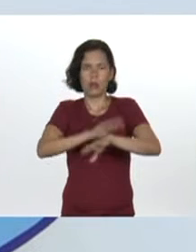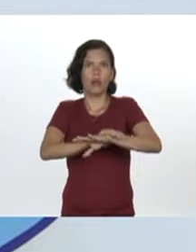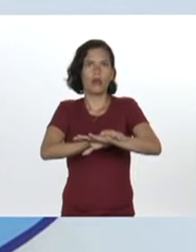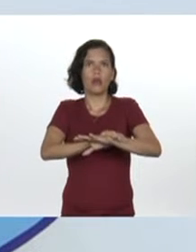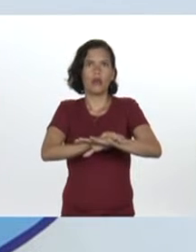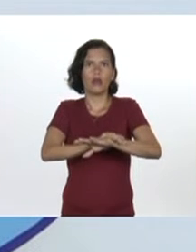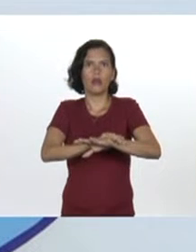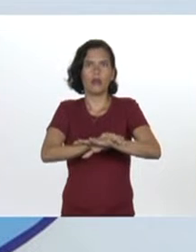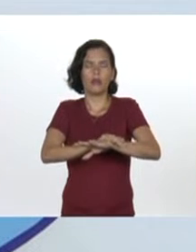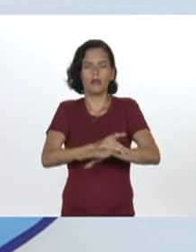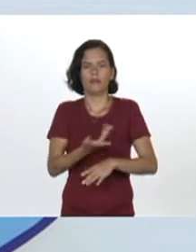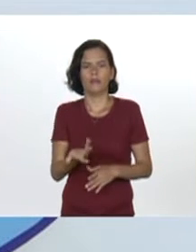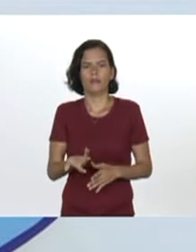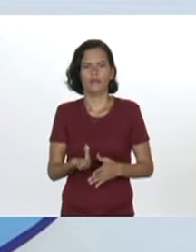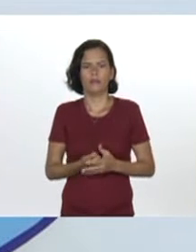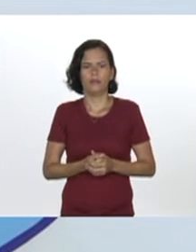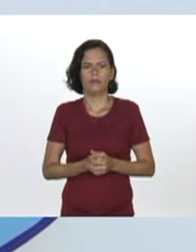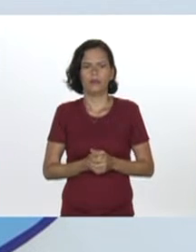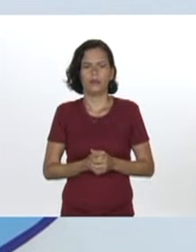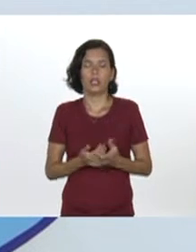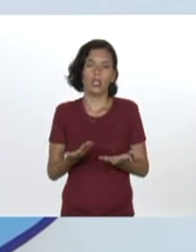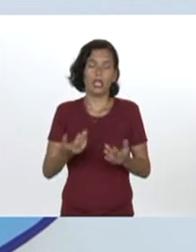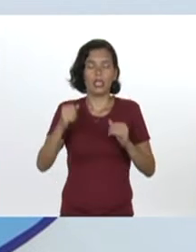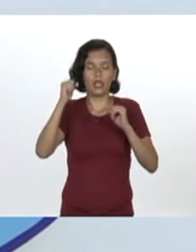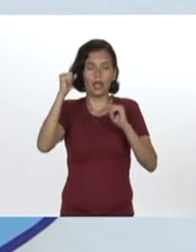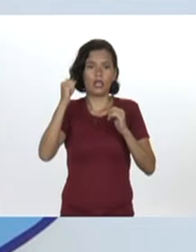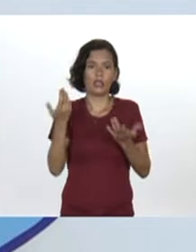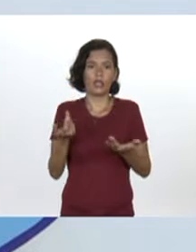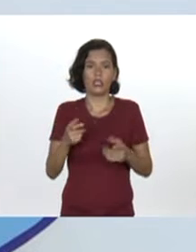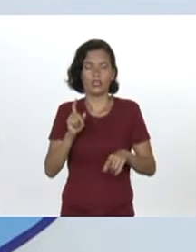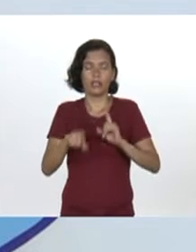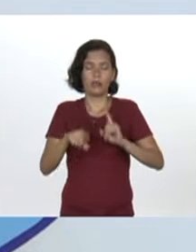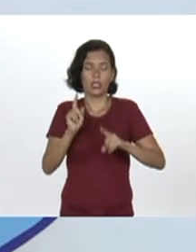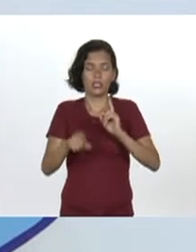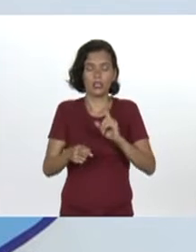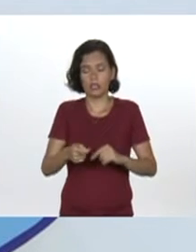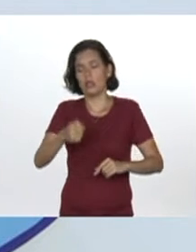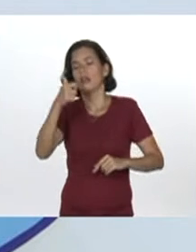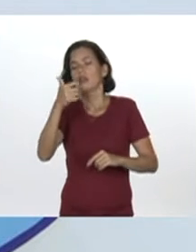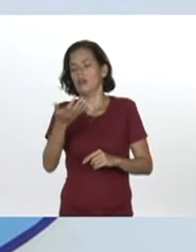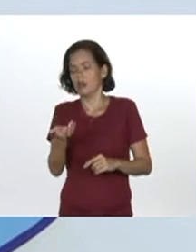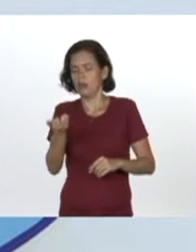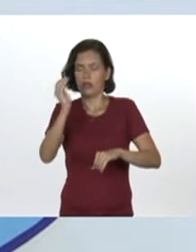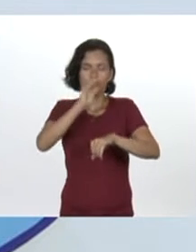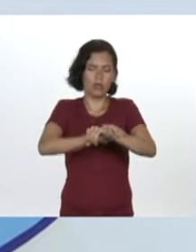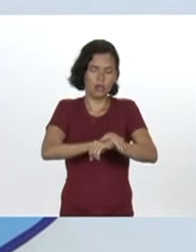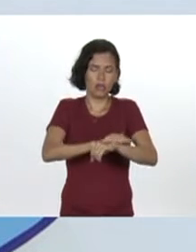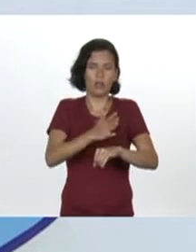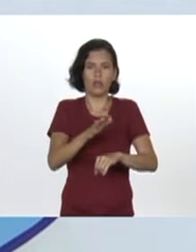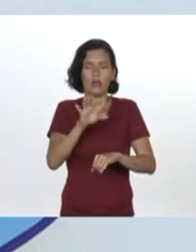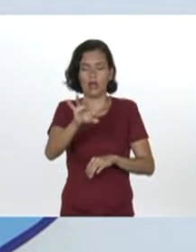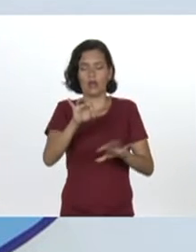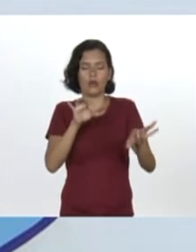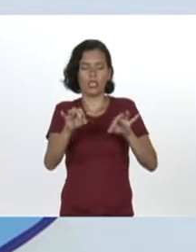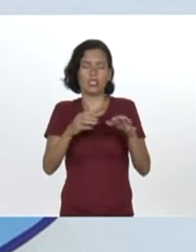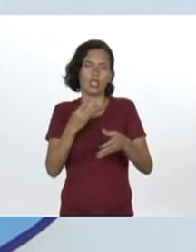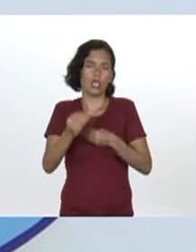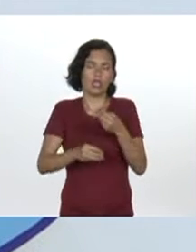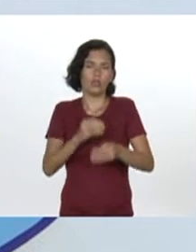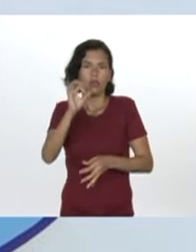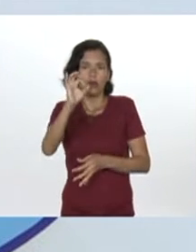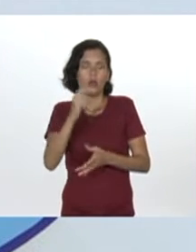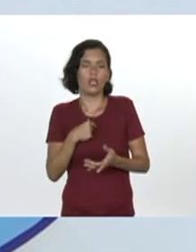opciones, cara o cruz. Y obviamente el que gane, de acuerdo a la elección que hizo en la